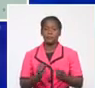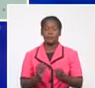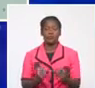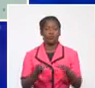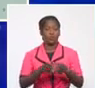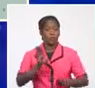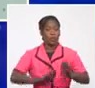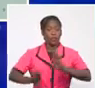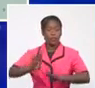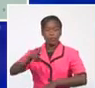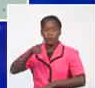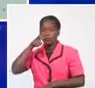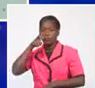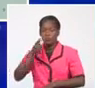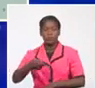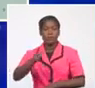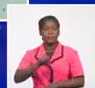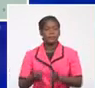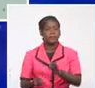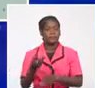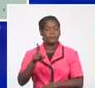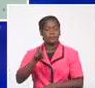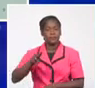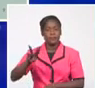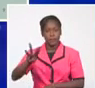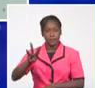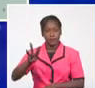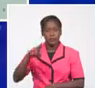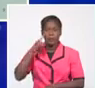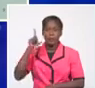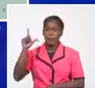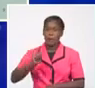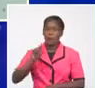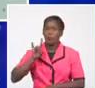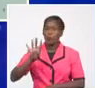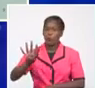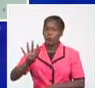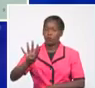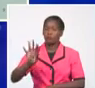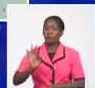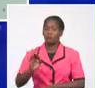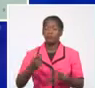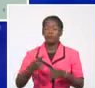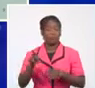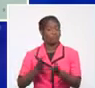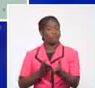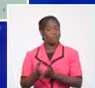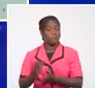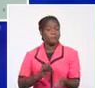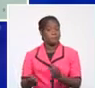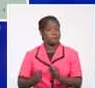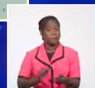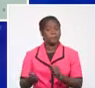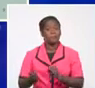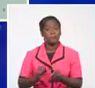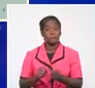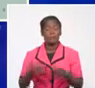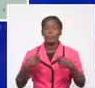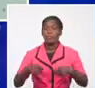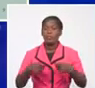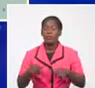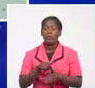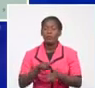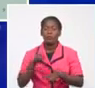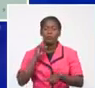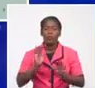13 casos autóctonos ayer, 4 menos que el día anterior. De todas formas, ellos siguen tomando un grupo de medidas, igual que